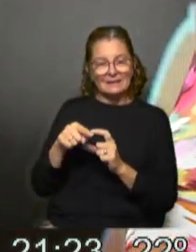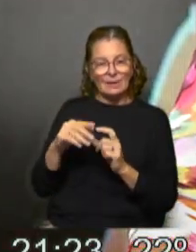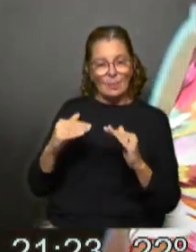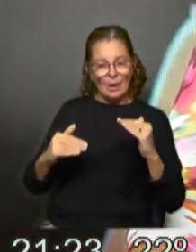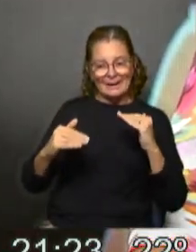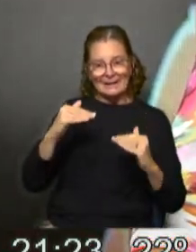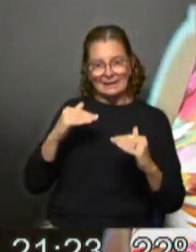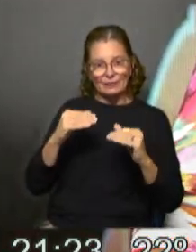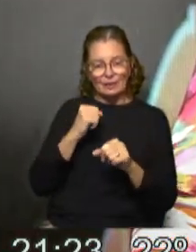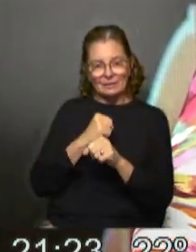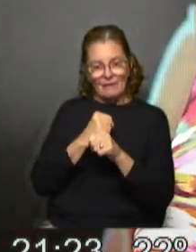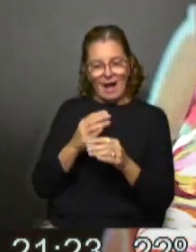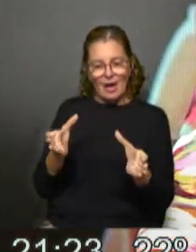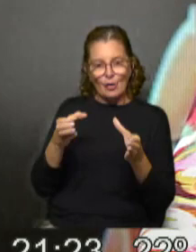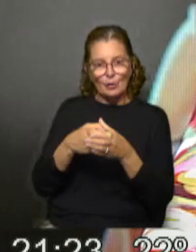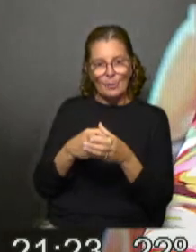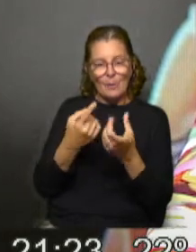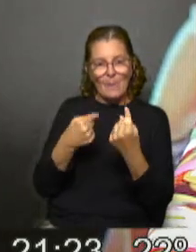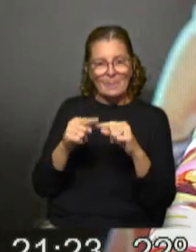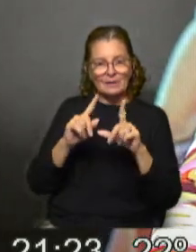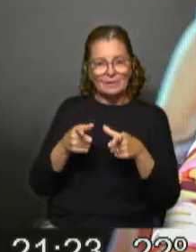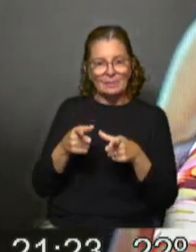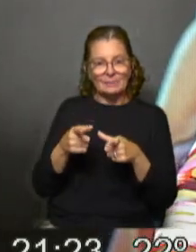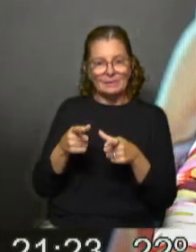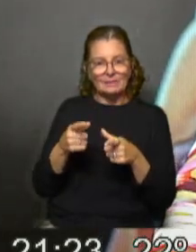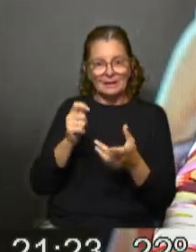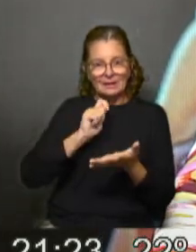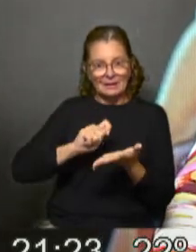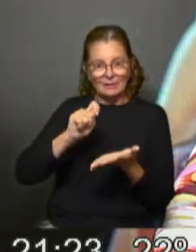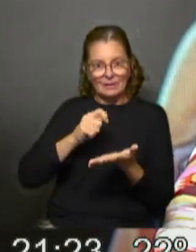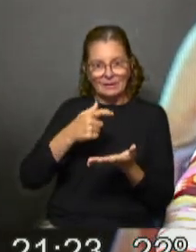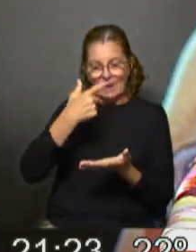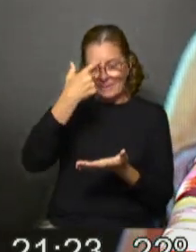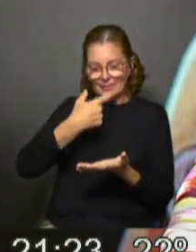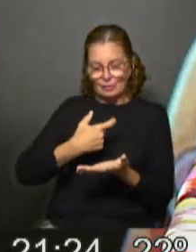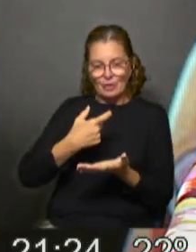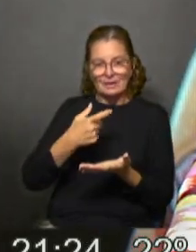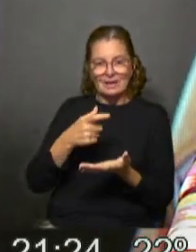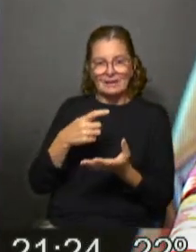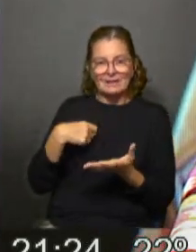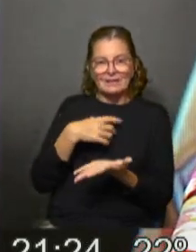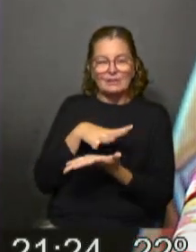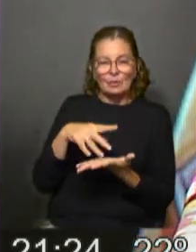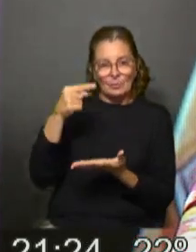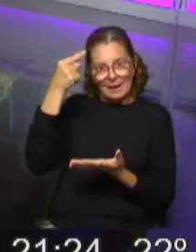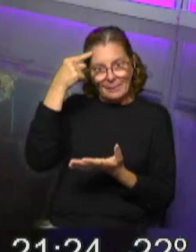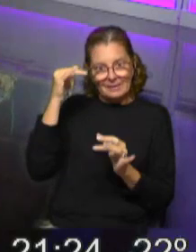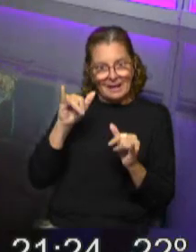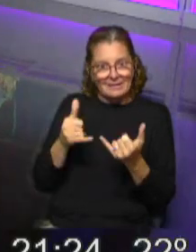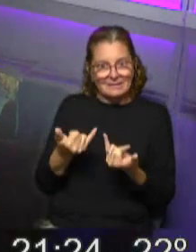equilibrio de trabajar en equipo, pero también de la autoría y de personajes y situaciones que capaz que en tu cabeza ya